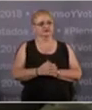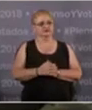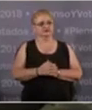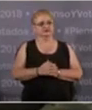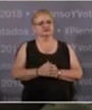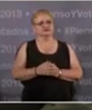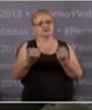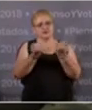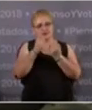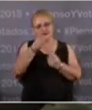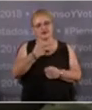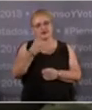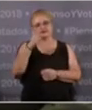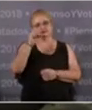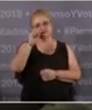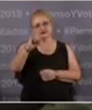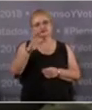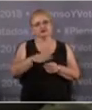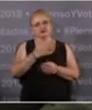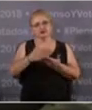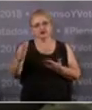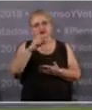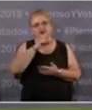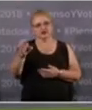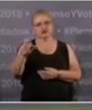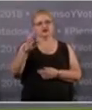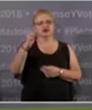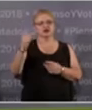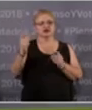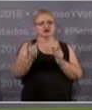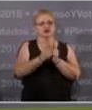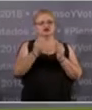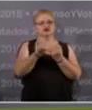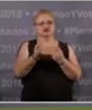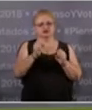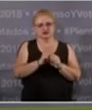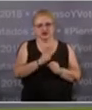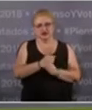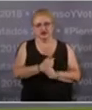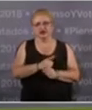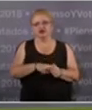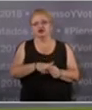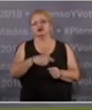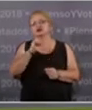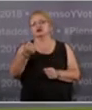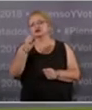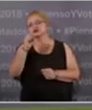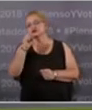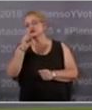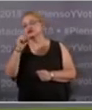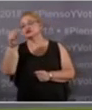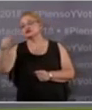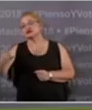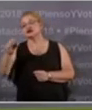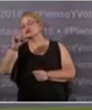Trabajo. También tenemos un sí por la parte del Partido Encuentro Social. ¿Es un sí, candidata? Sí, ¿verdad?